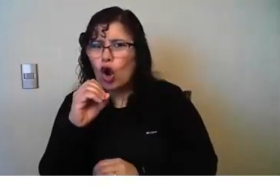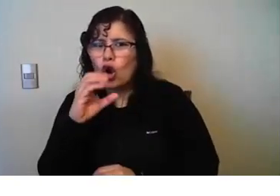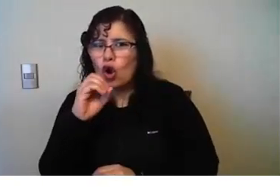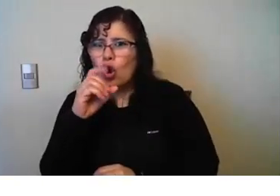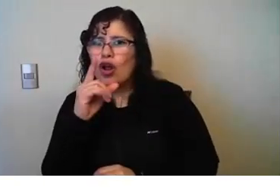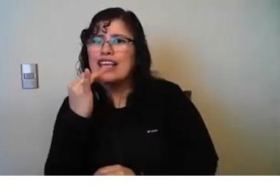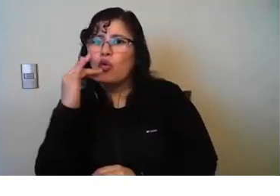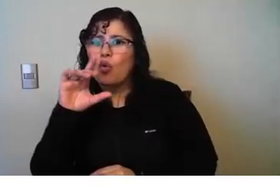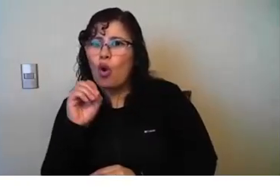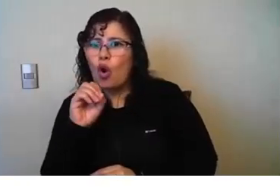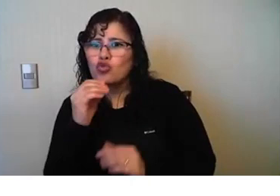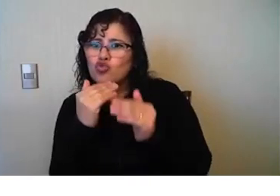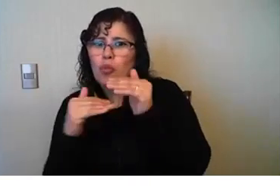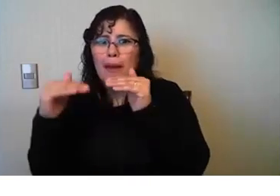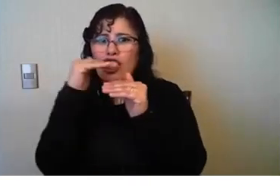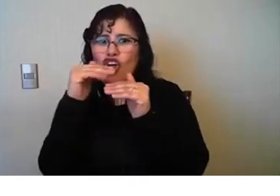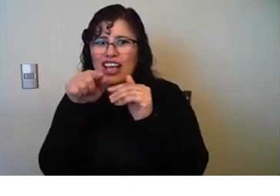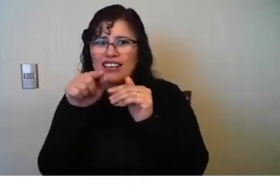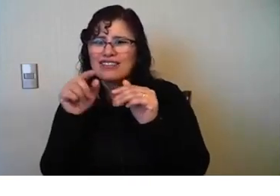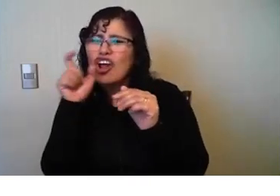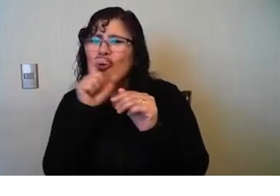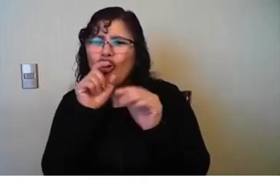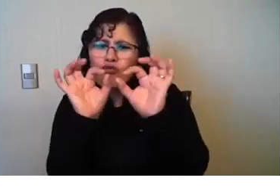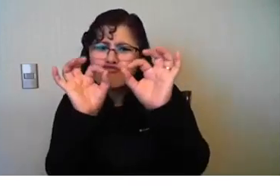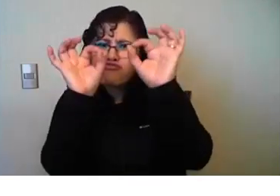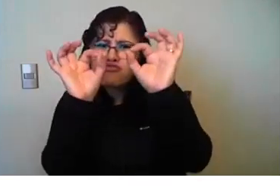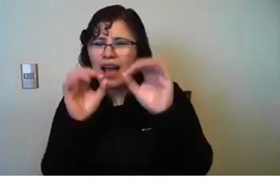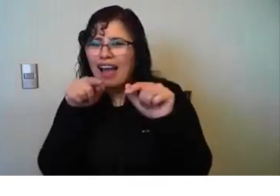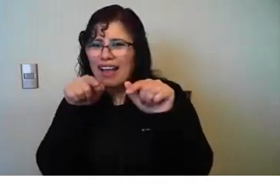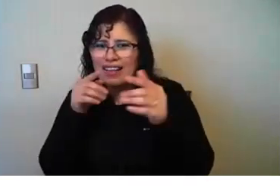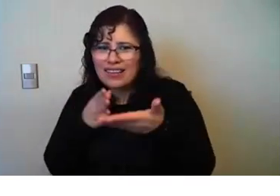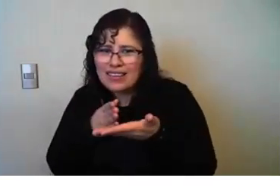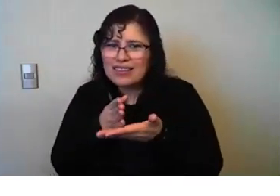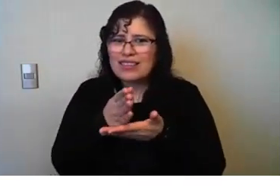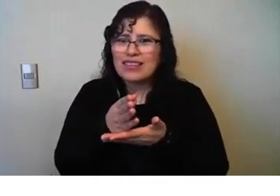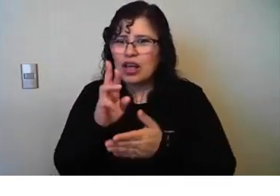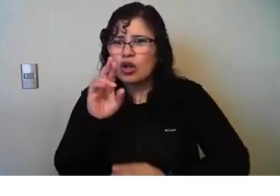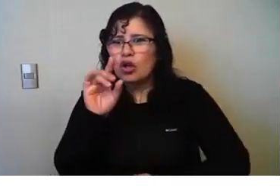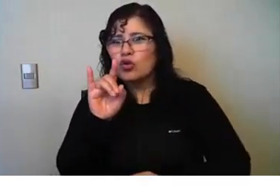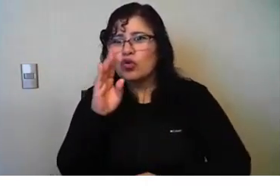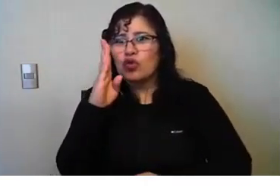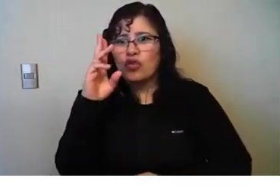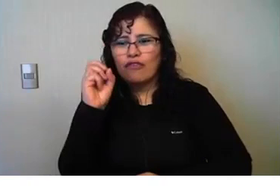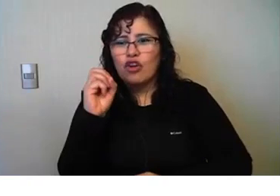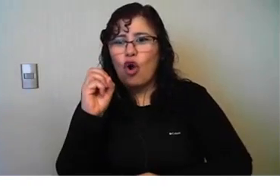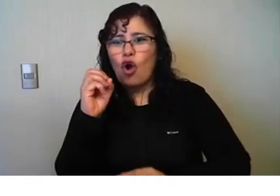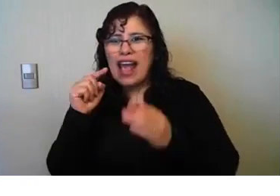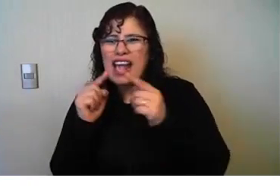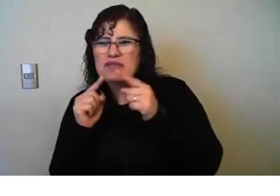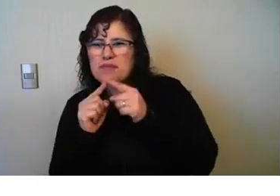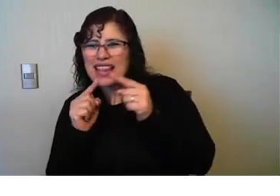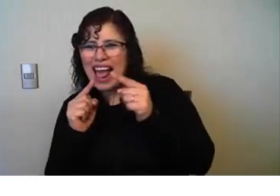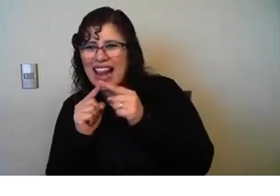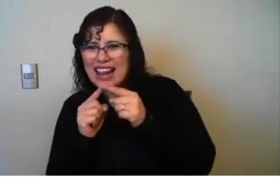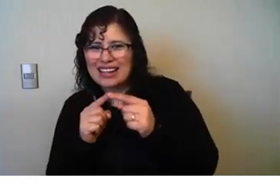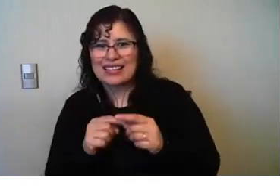rojo, ¿ya? Acá está el origen del tracto rubroespinal. Y ahí está la sustancia negra, y estos son los pies